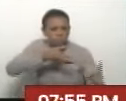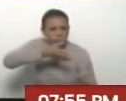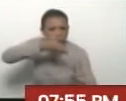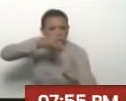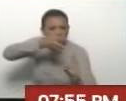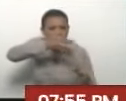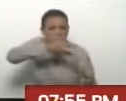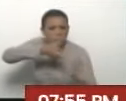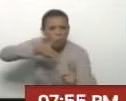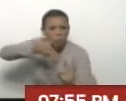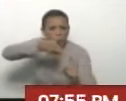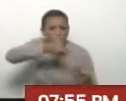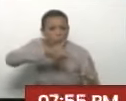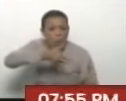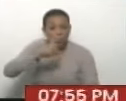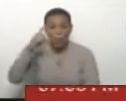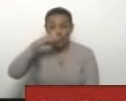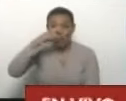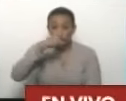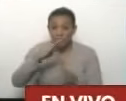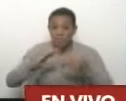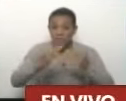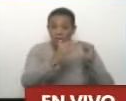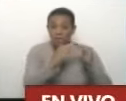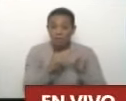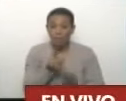el genocidio, los crímenes contra el pueblo judío,